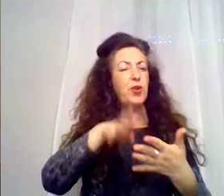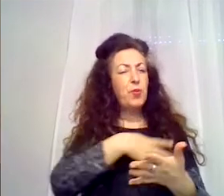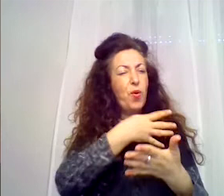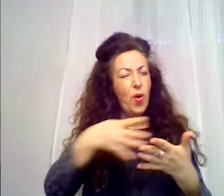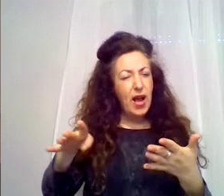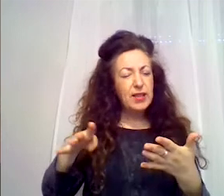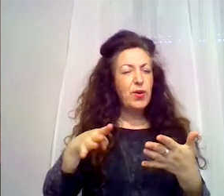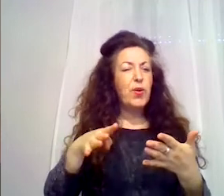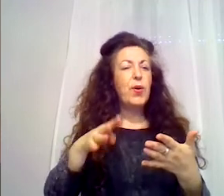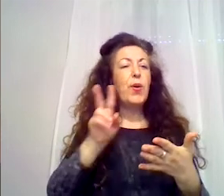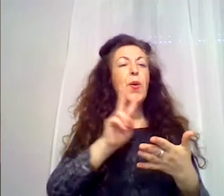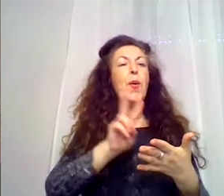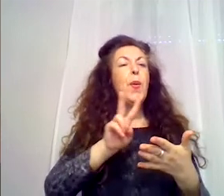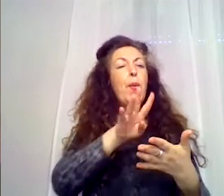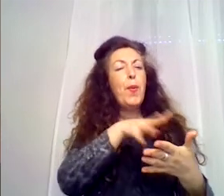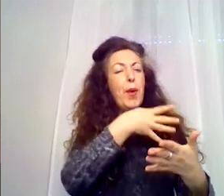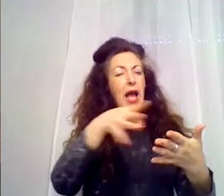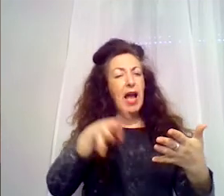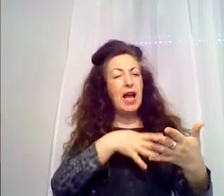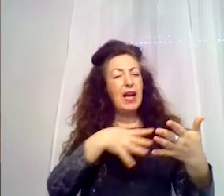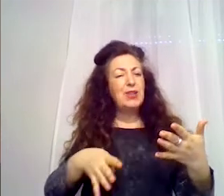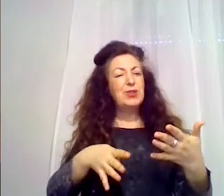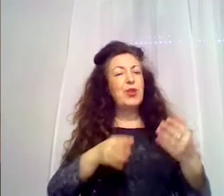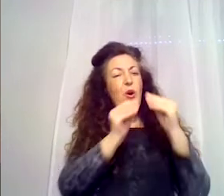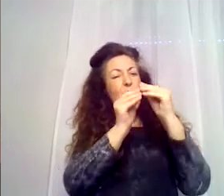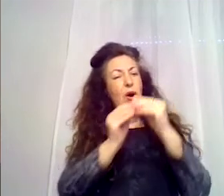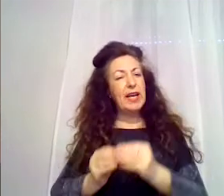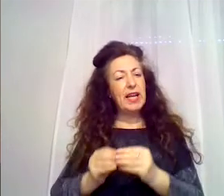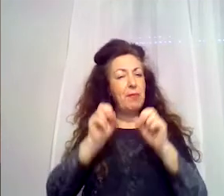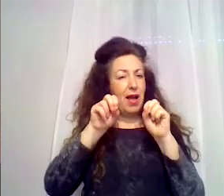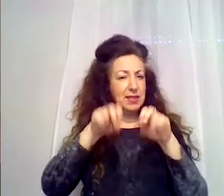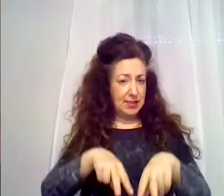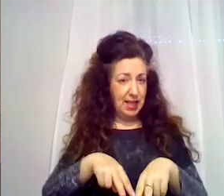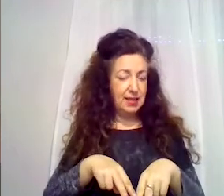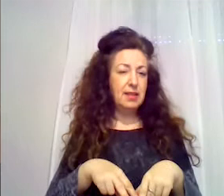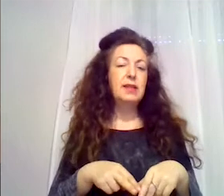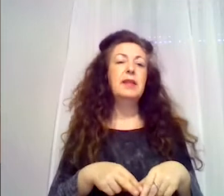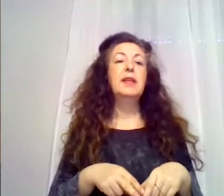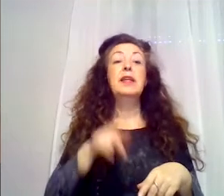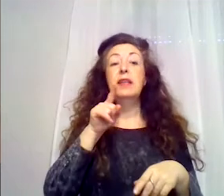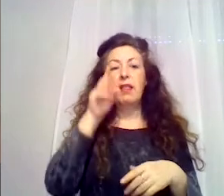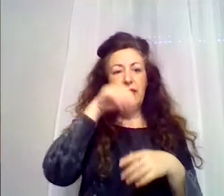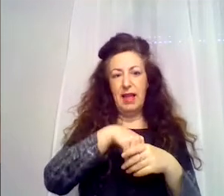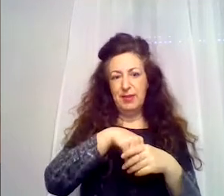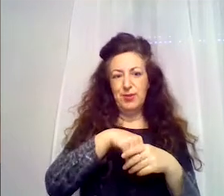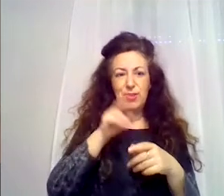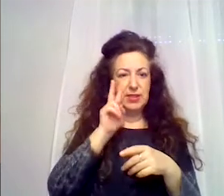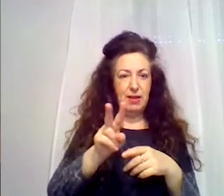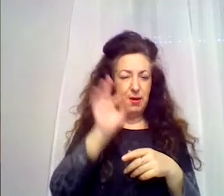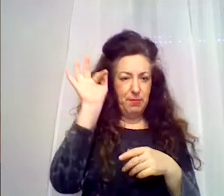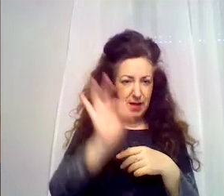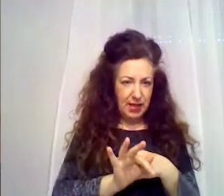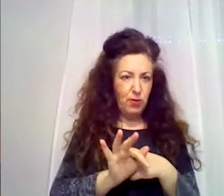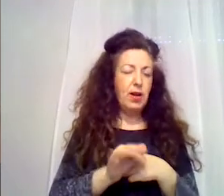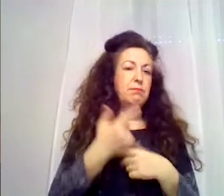ese teatro inglés maravilloso, ese teatro poético, ese verso sin rima,